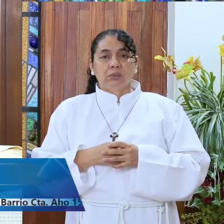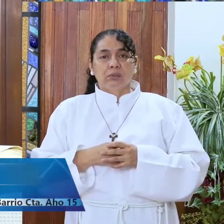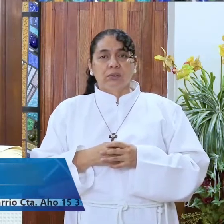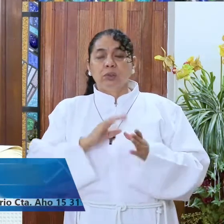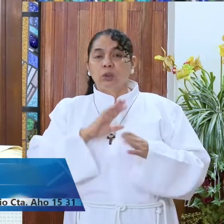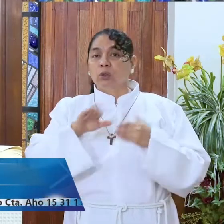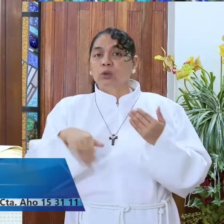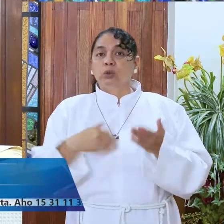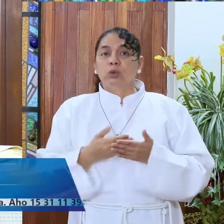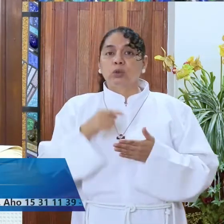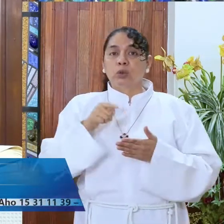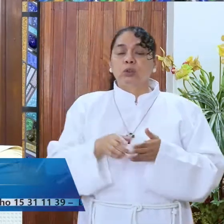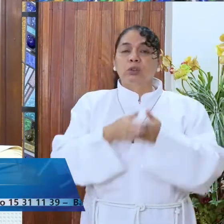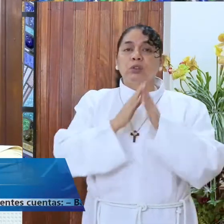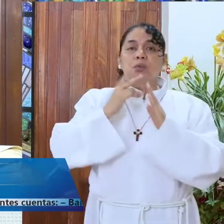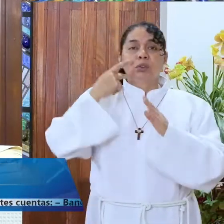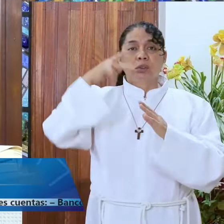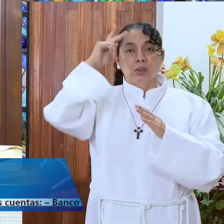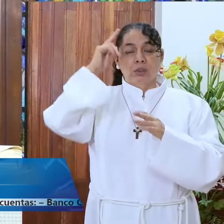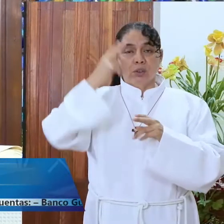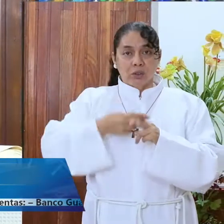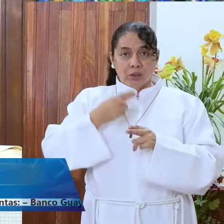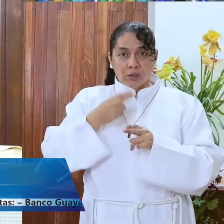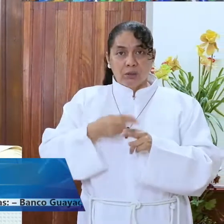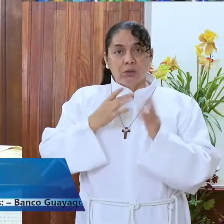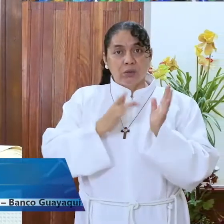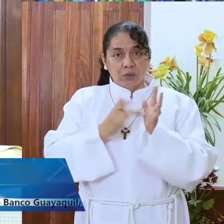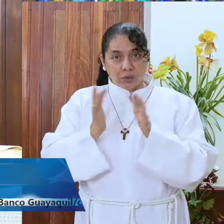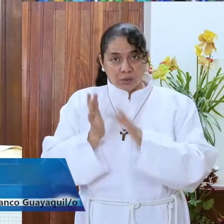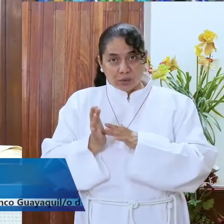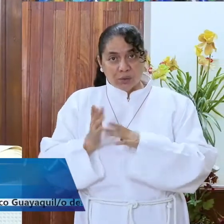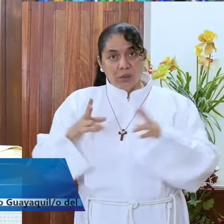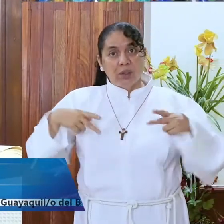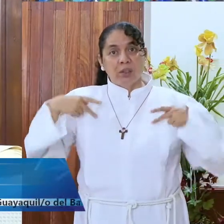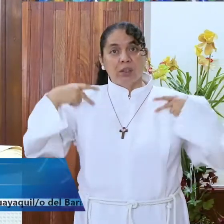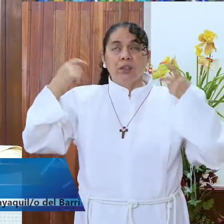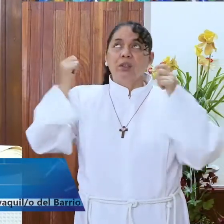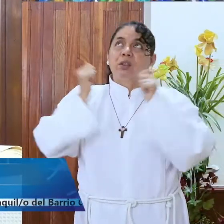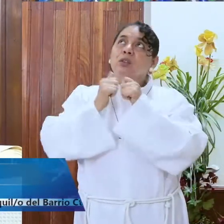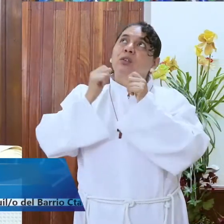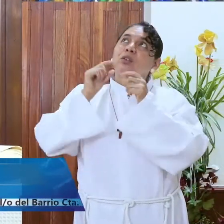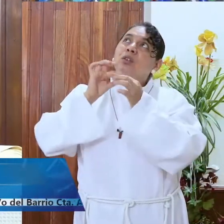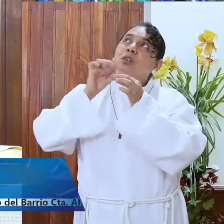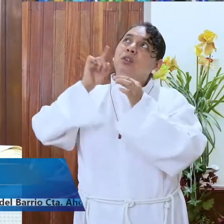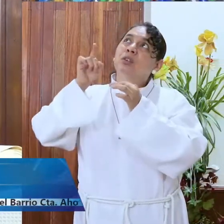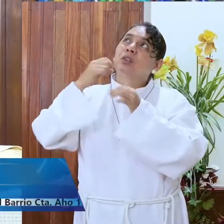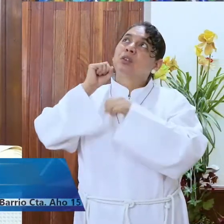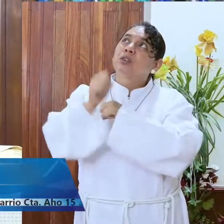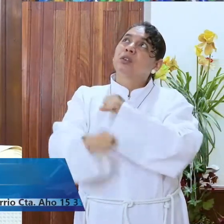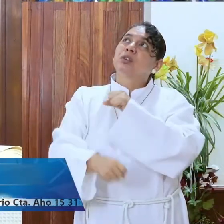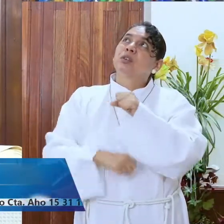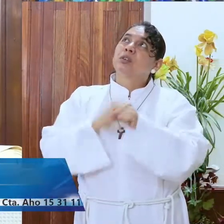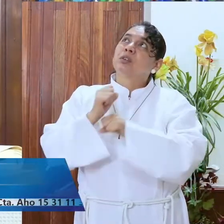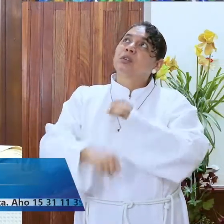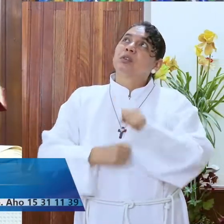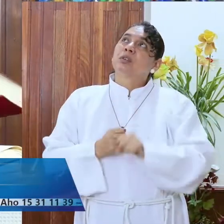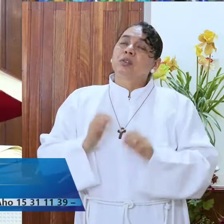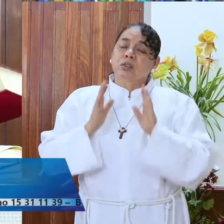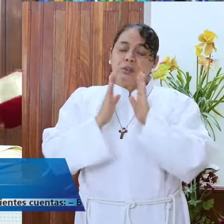todo esto te pedimos padre en nombre de jesus quien vive contigo por los siglos de los siglos